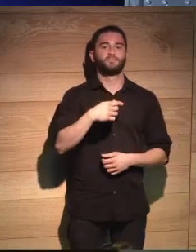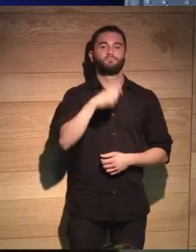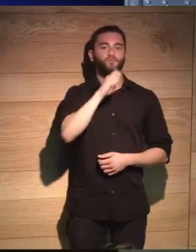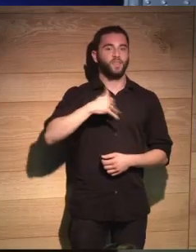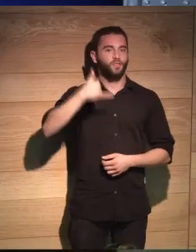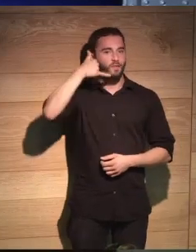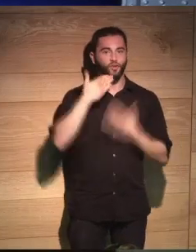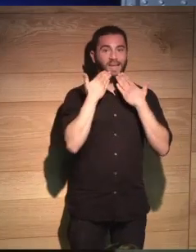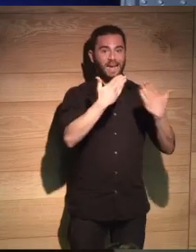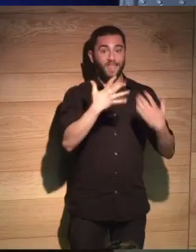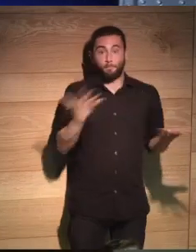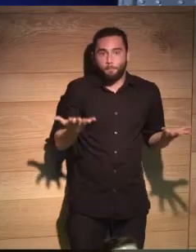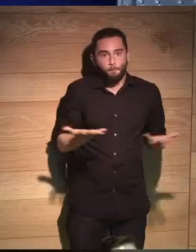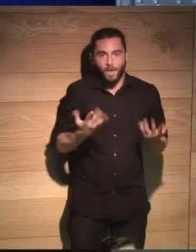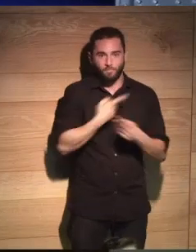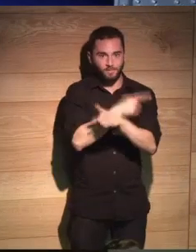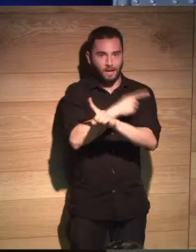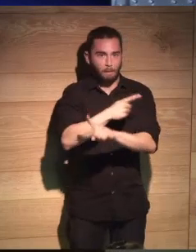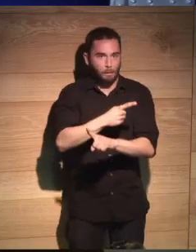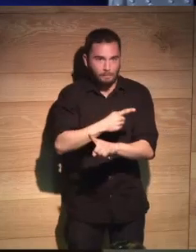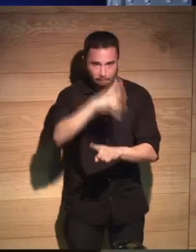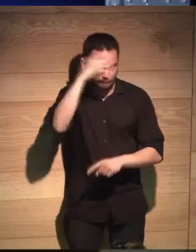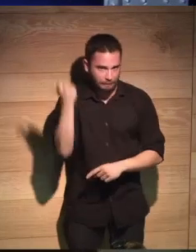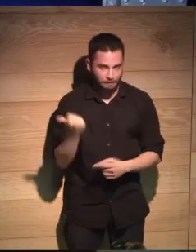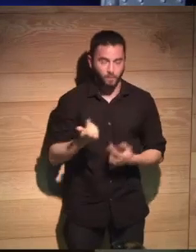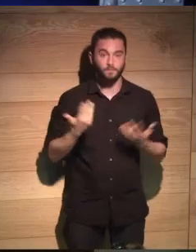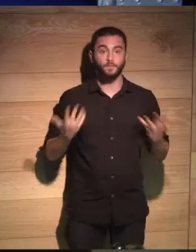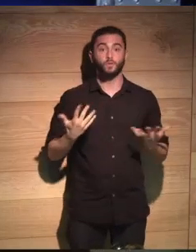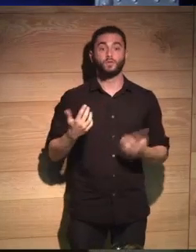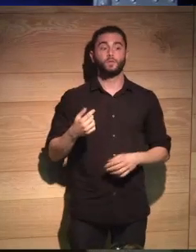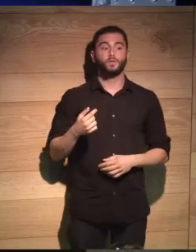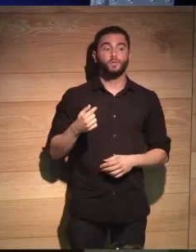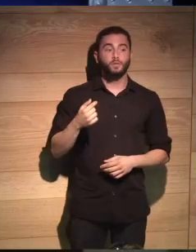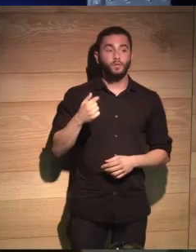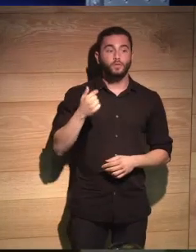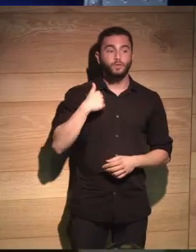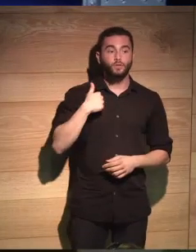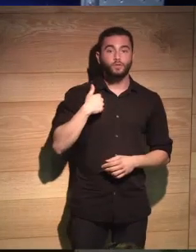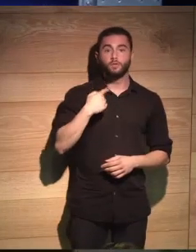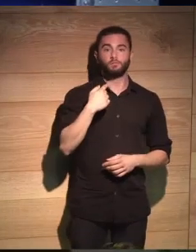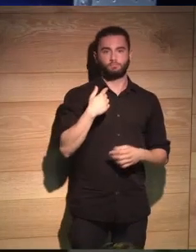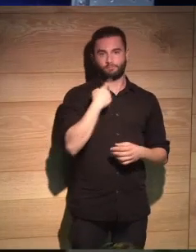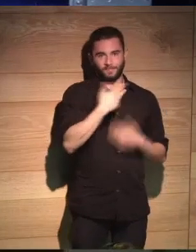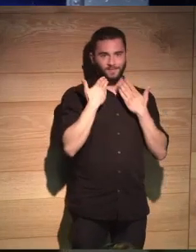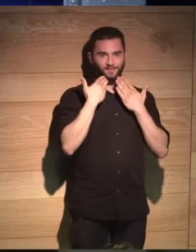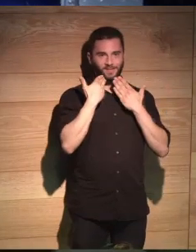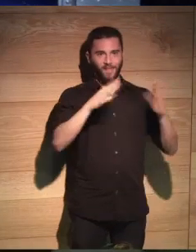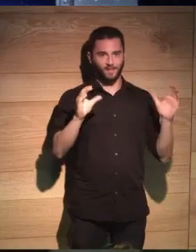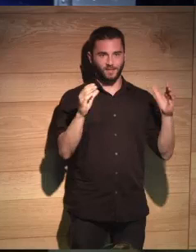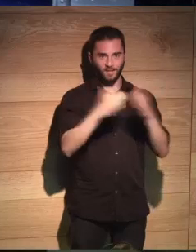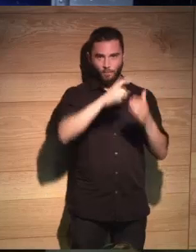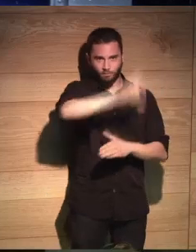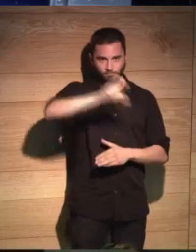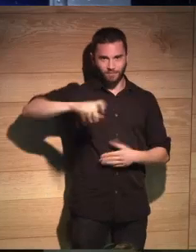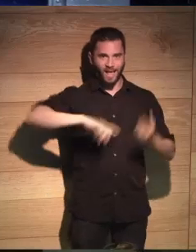por causa de los nervios se me fue el santo al cielo, de modo que quisiera enmendar la plana si me permitís y dar las gracias a todo el equipo humano